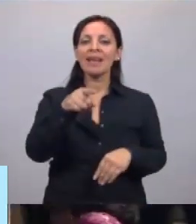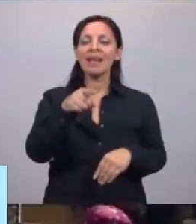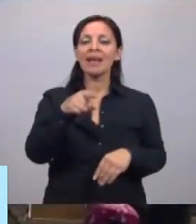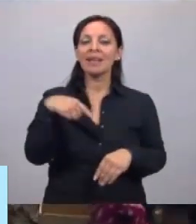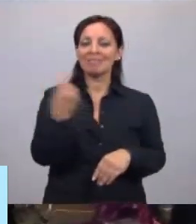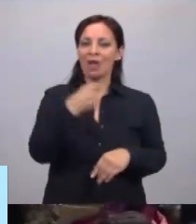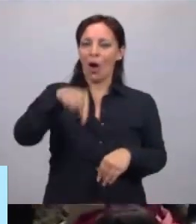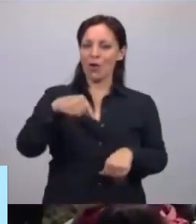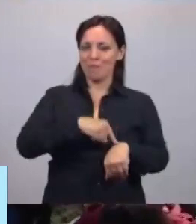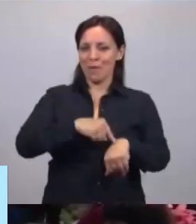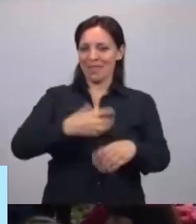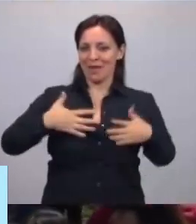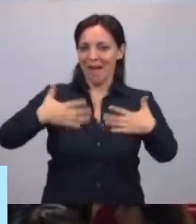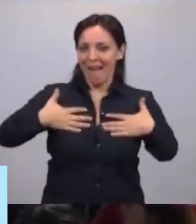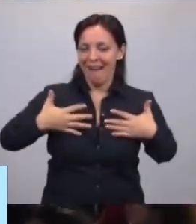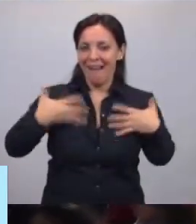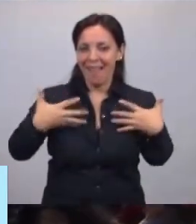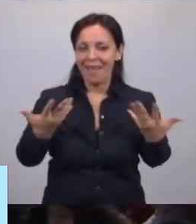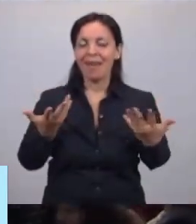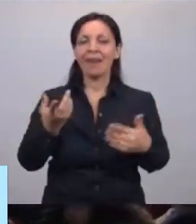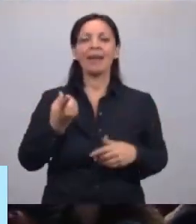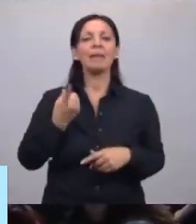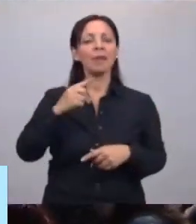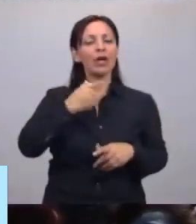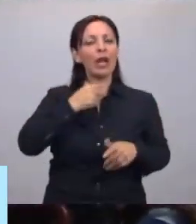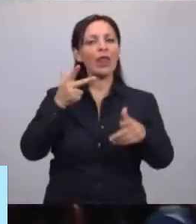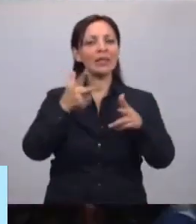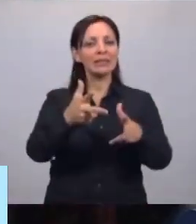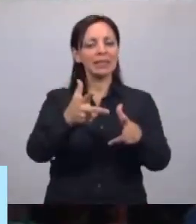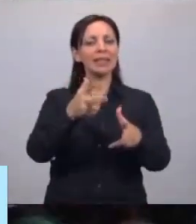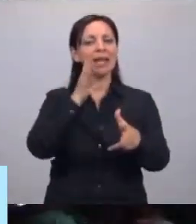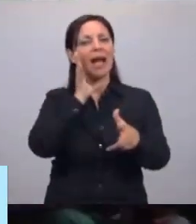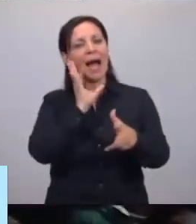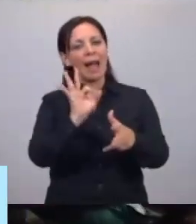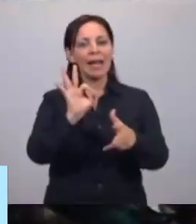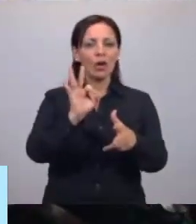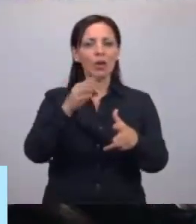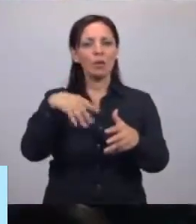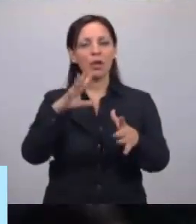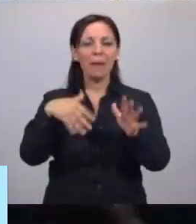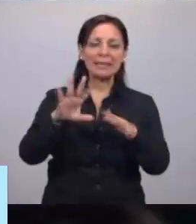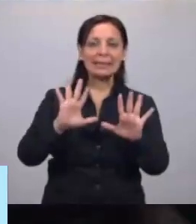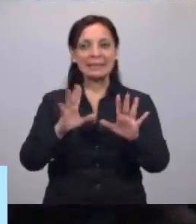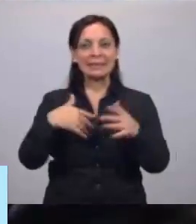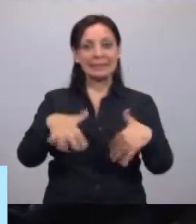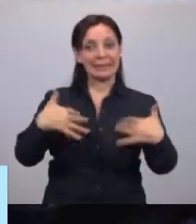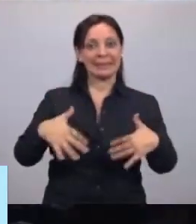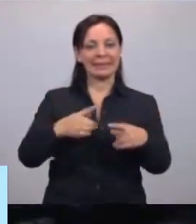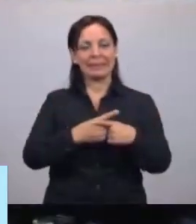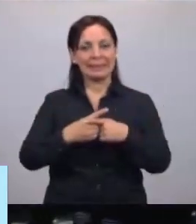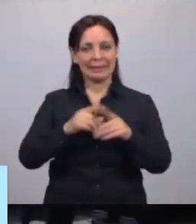todo lo alegre que tenemos para festejar quiero decirles algo un poquito más polémico un poquito más picante